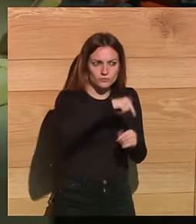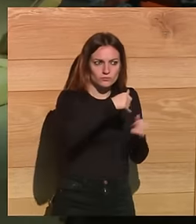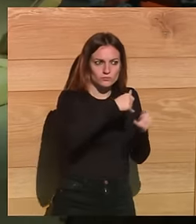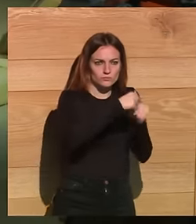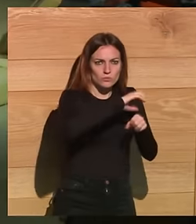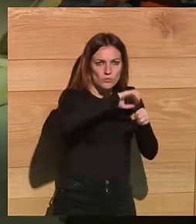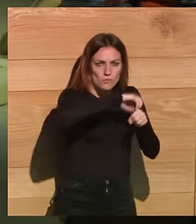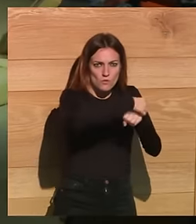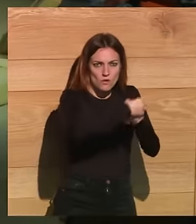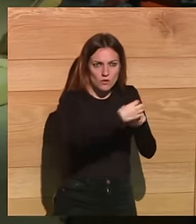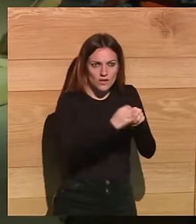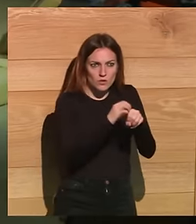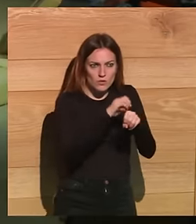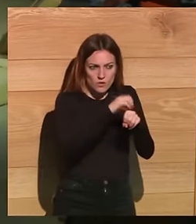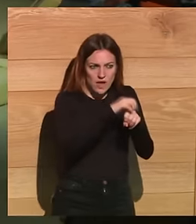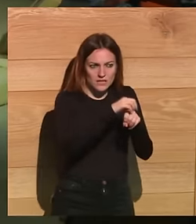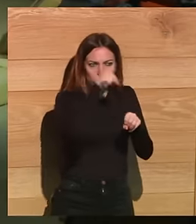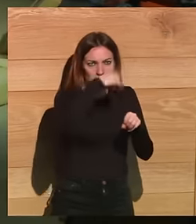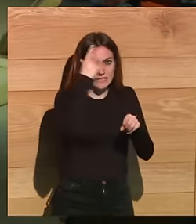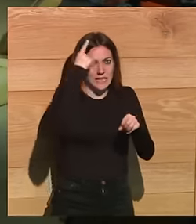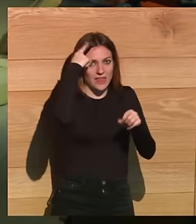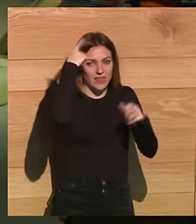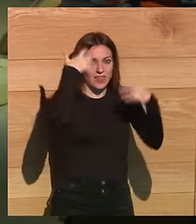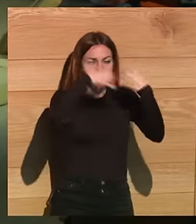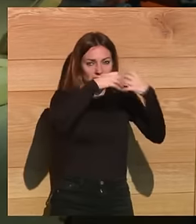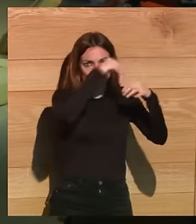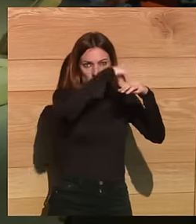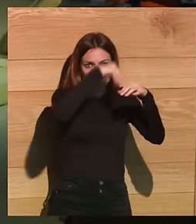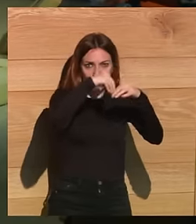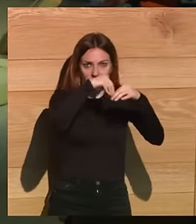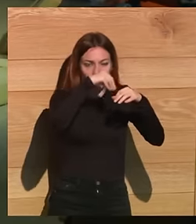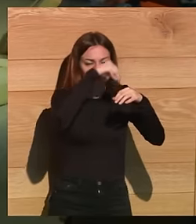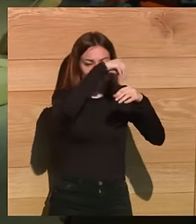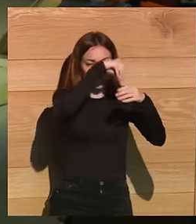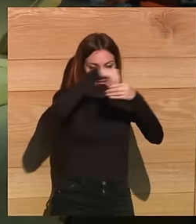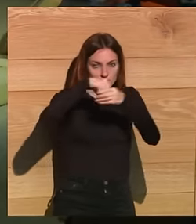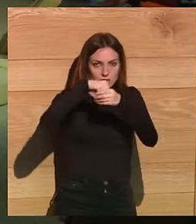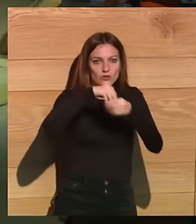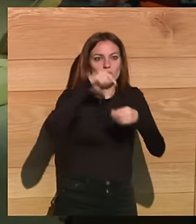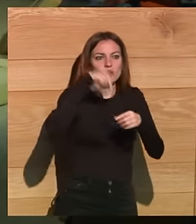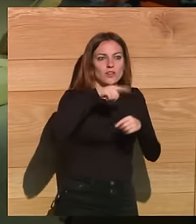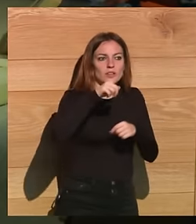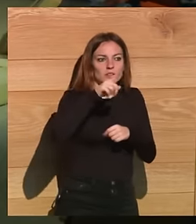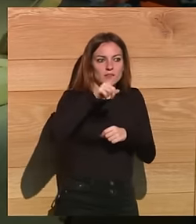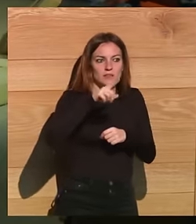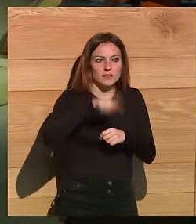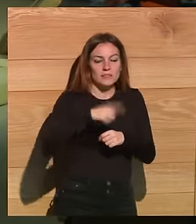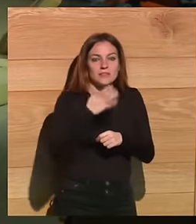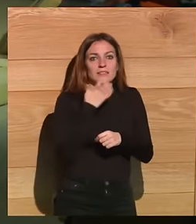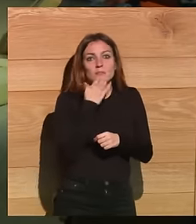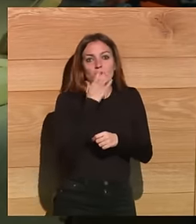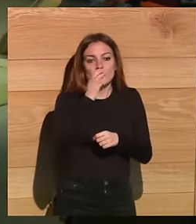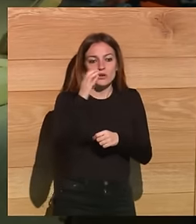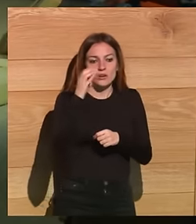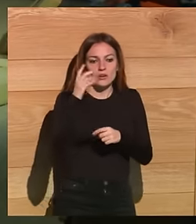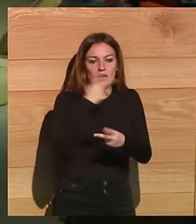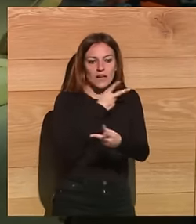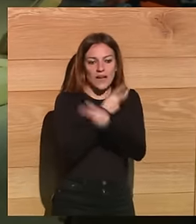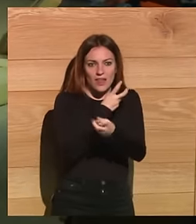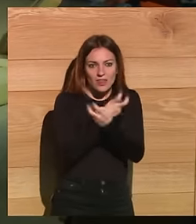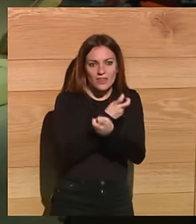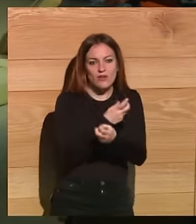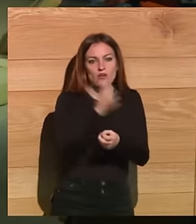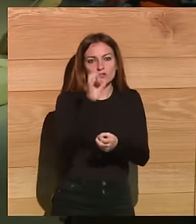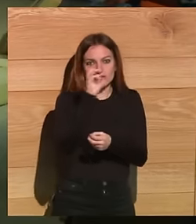las moléculas que actúan en el cerebro y, por ejemplo, los minerales como el calcio, el sodio o el